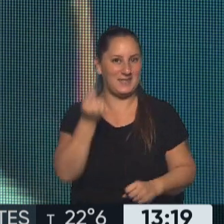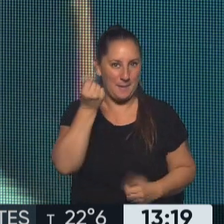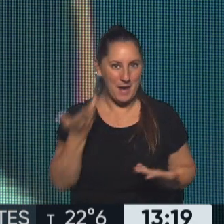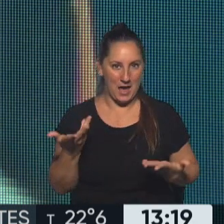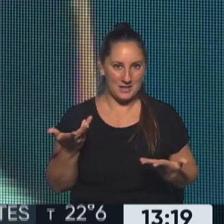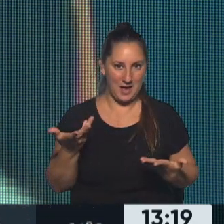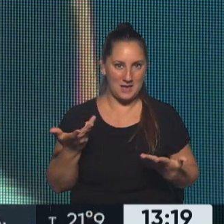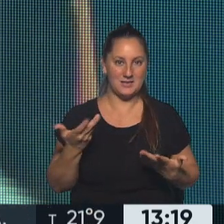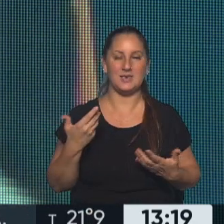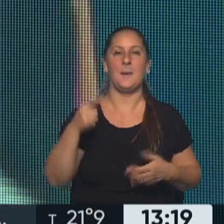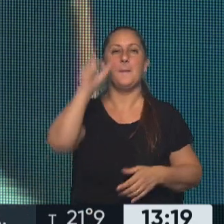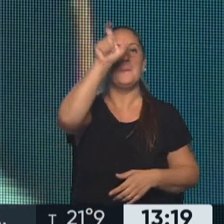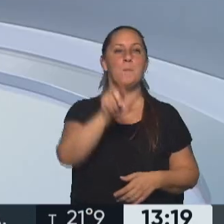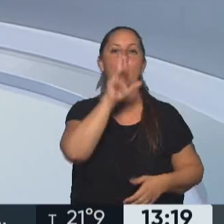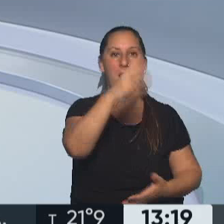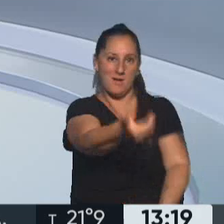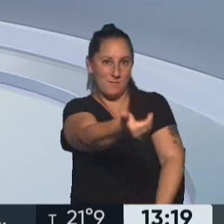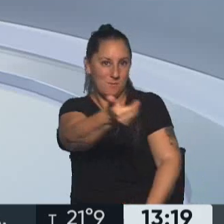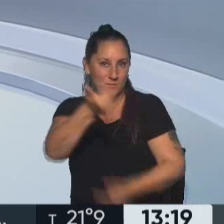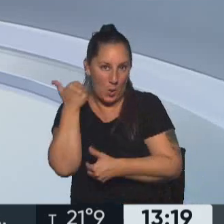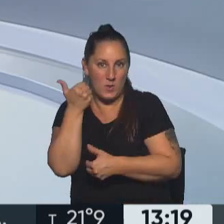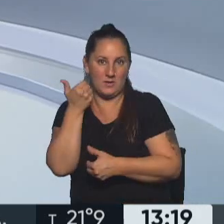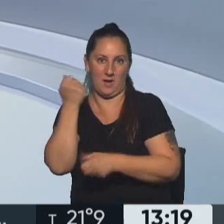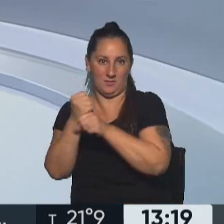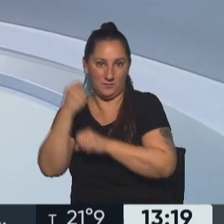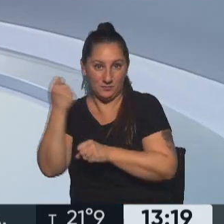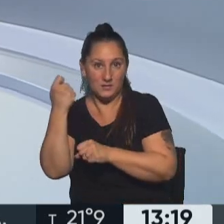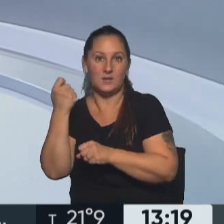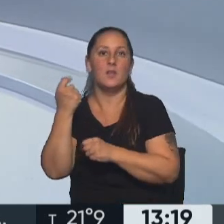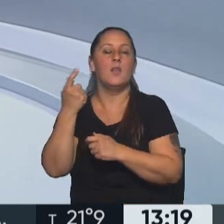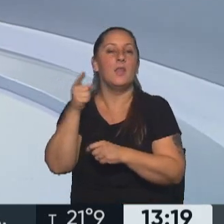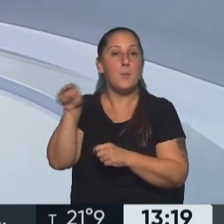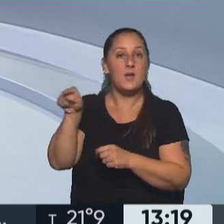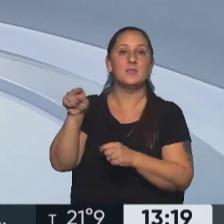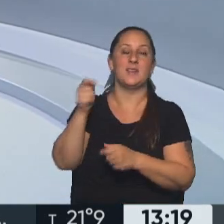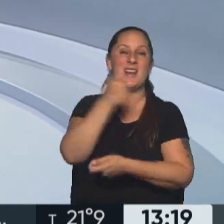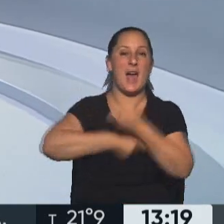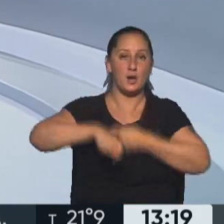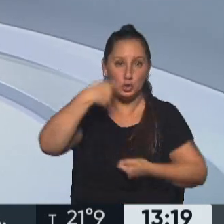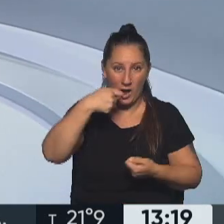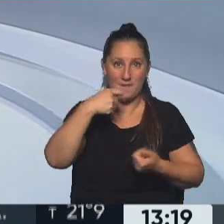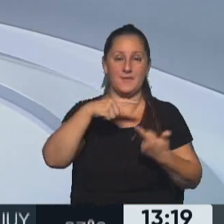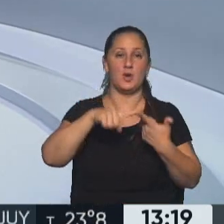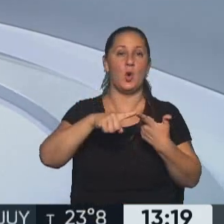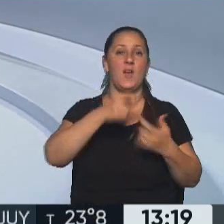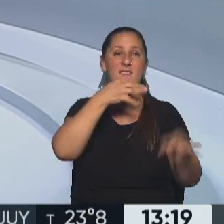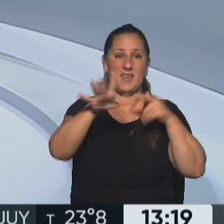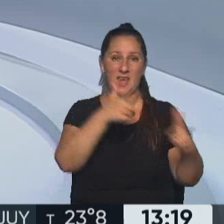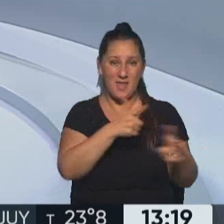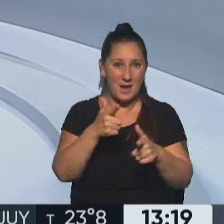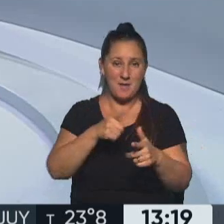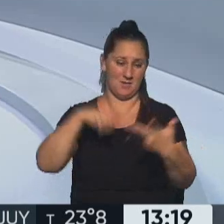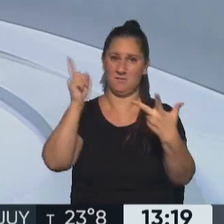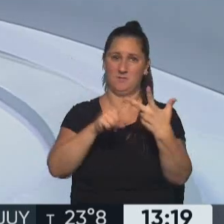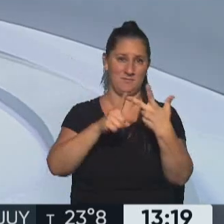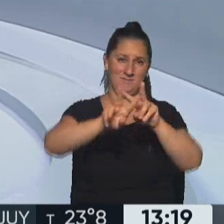la trata de personas es una de las actividades ilegales después del narcotráfico y la venta de armas es la que